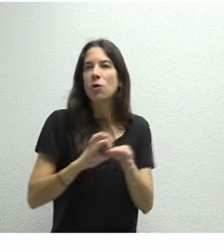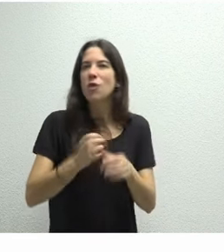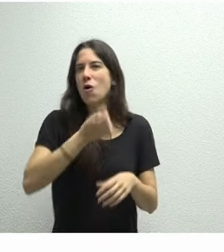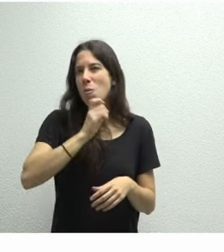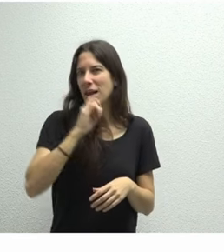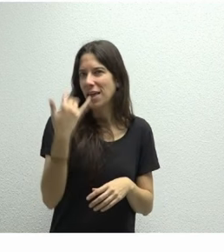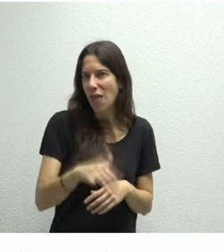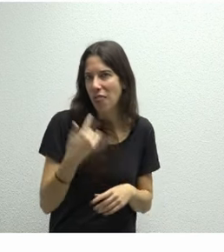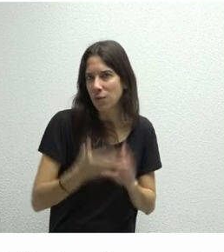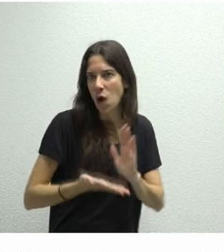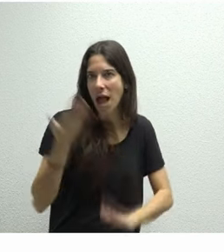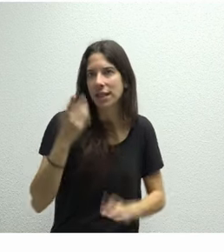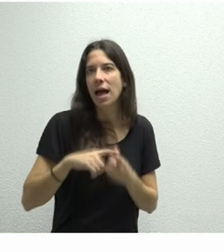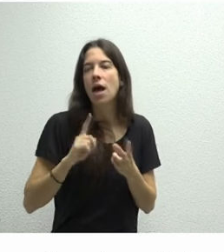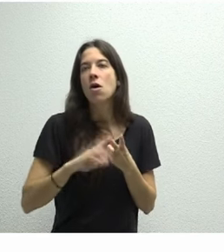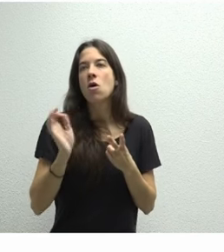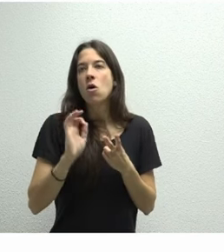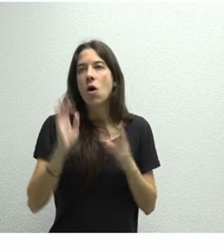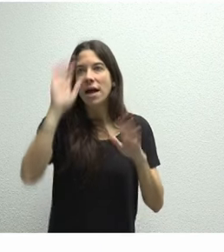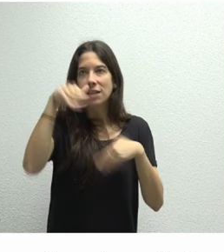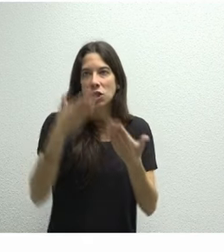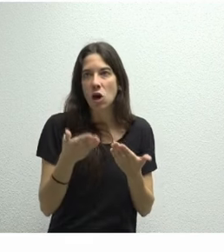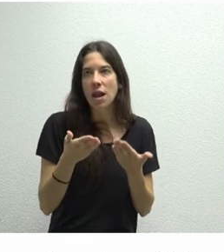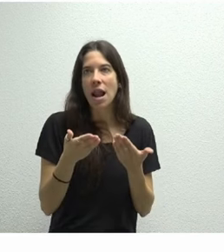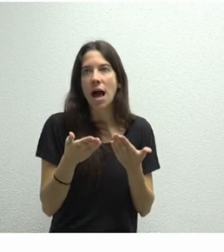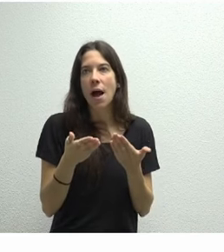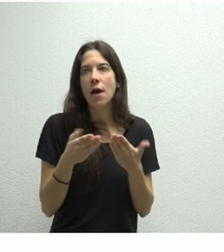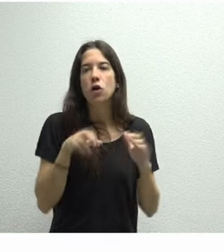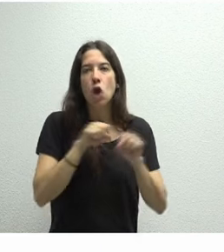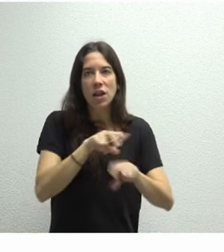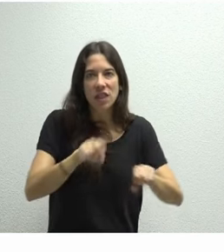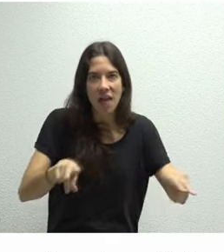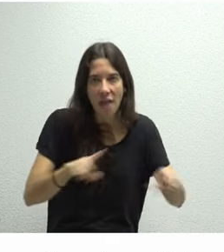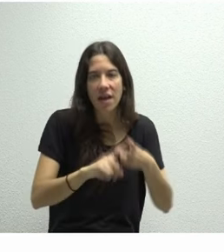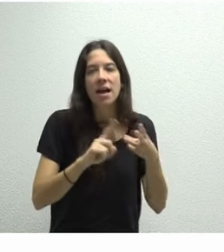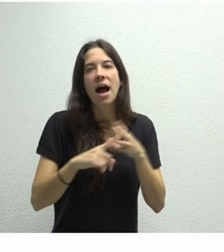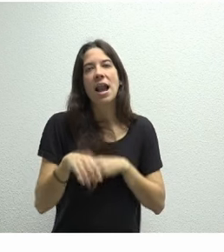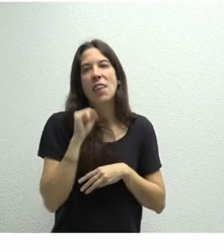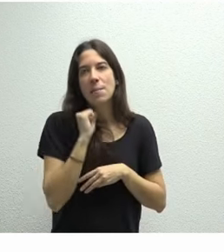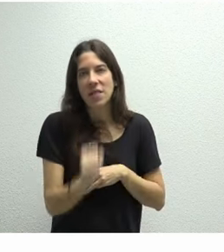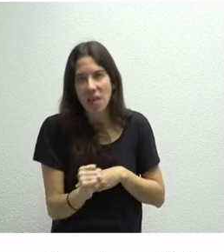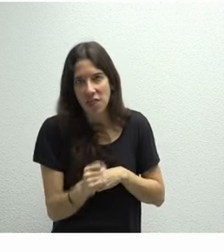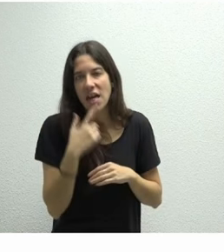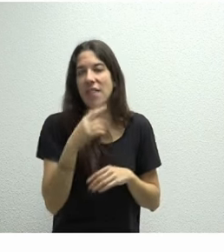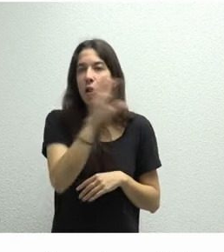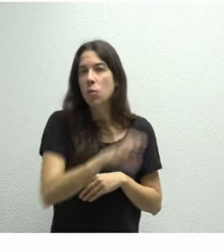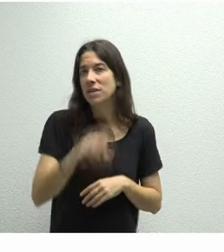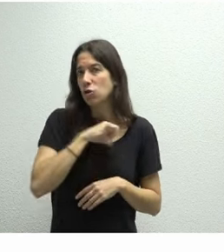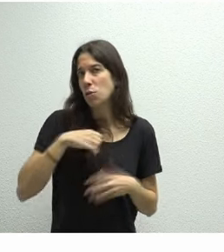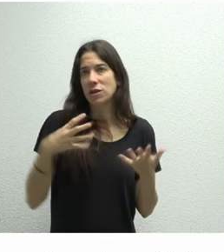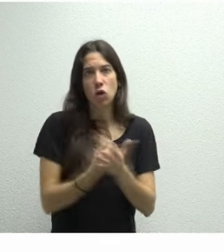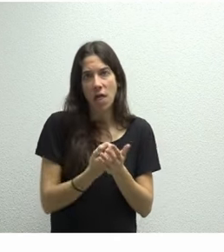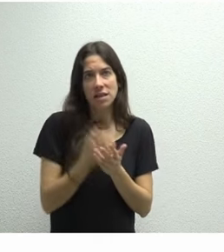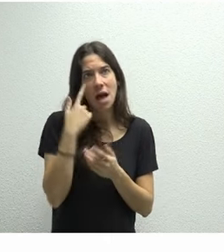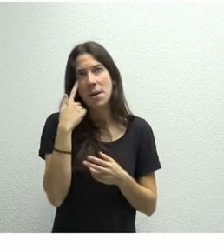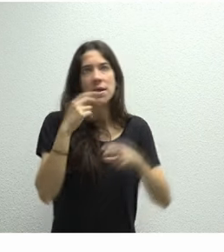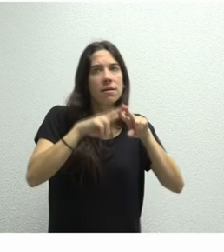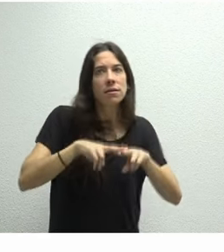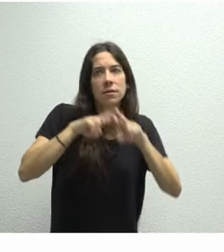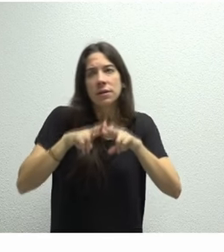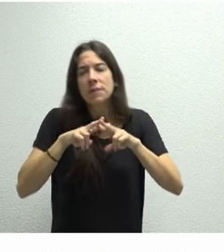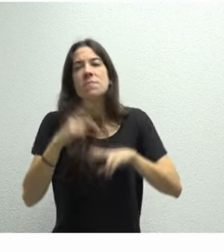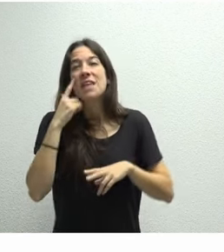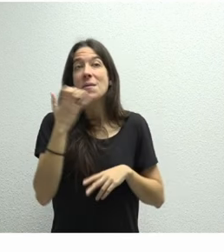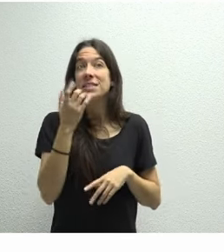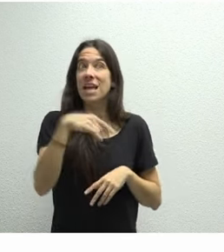vinculados a la atención a la cronicidad a la dependencia de todas las comunidades y ver hasta qué punto estaban haciendo